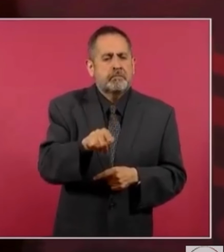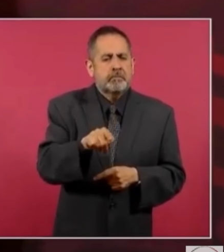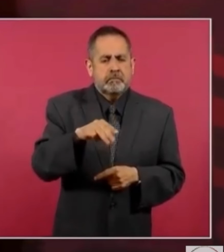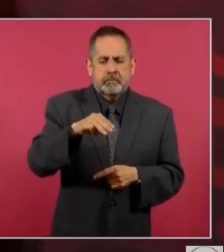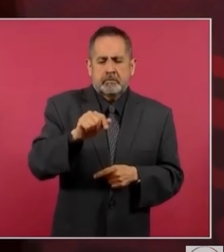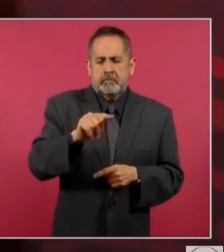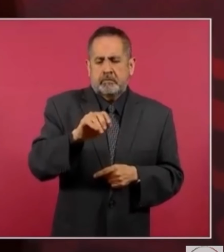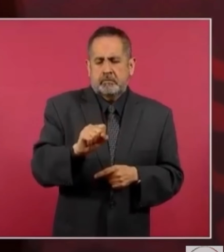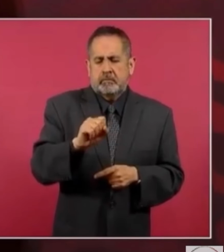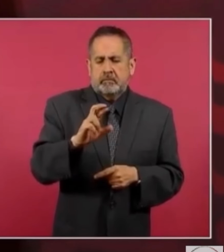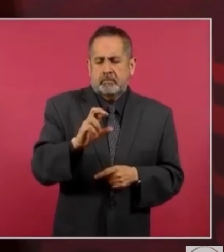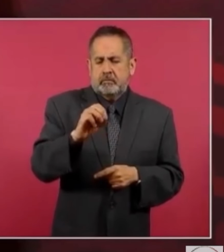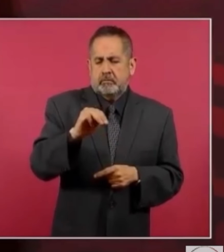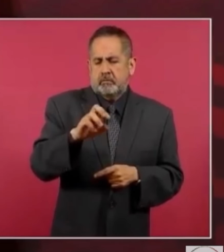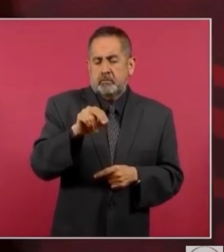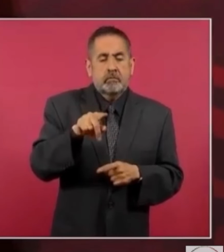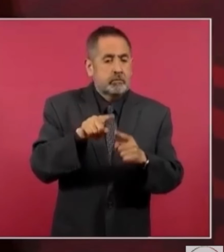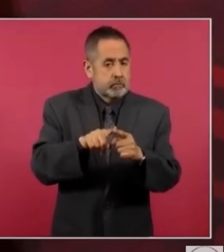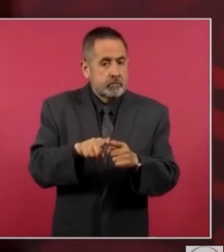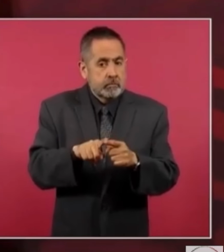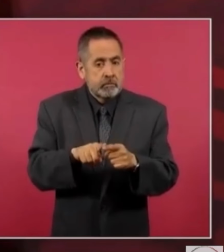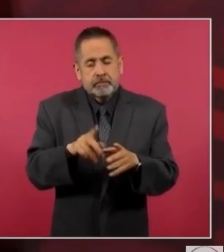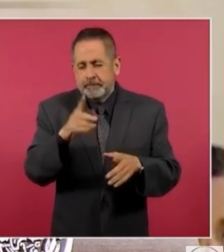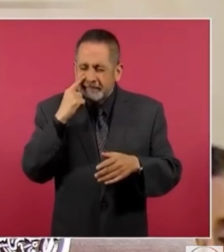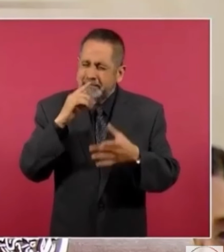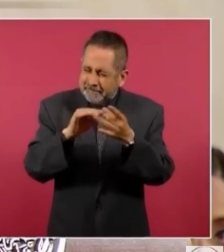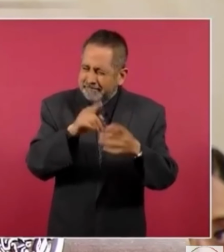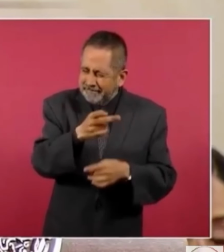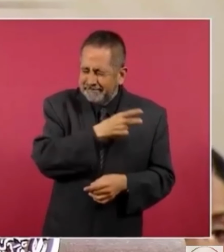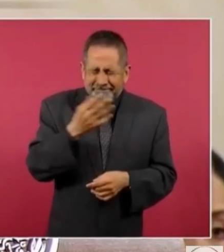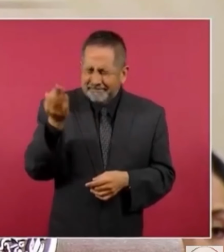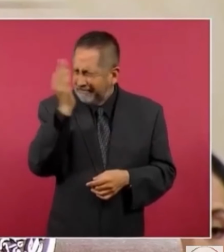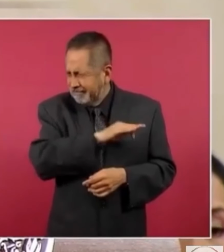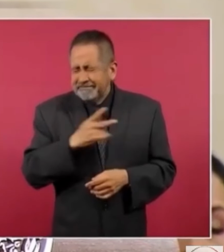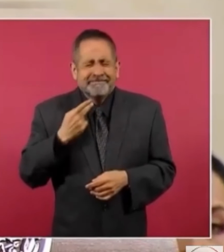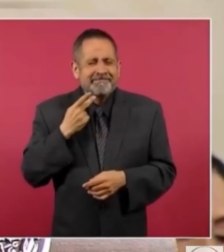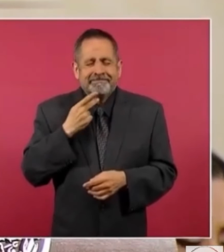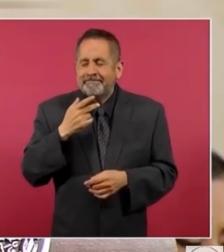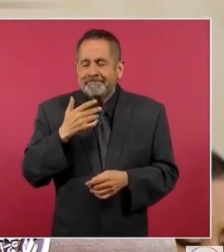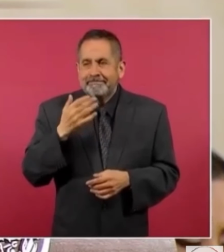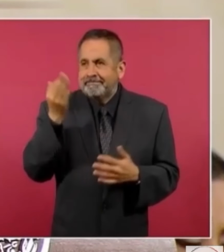Matías Romero, que había estado, para que vean la falsedad en la política,